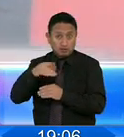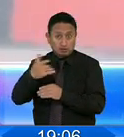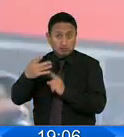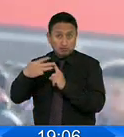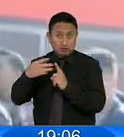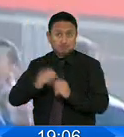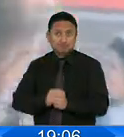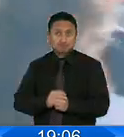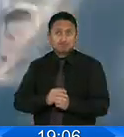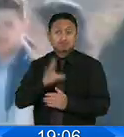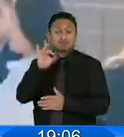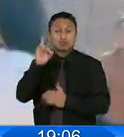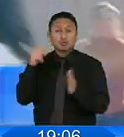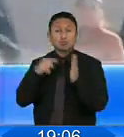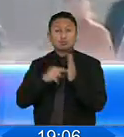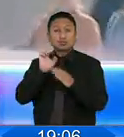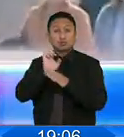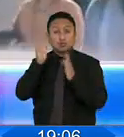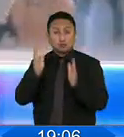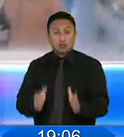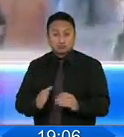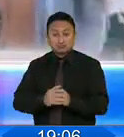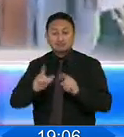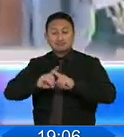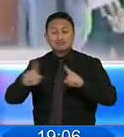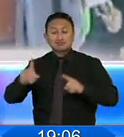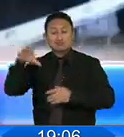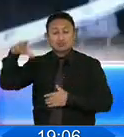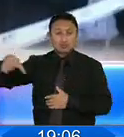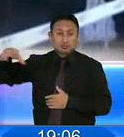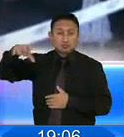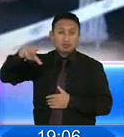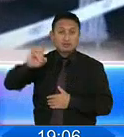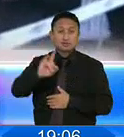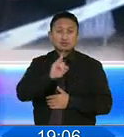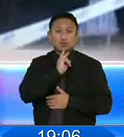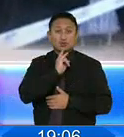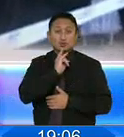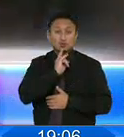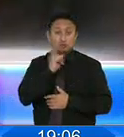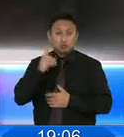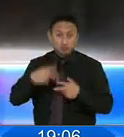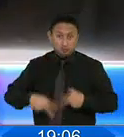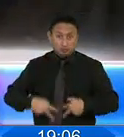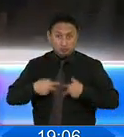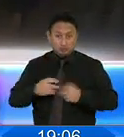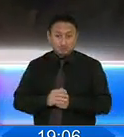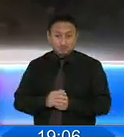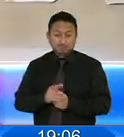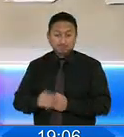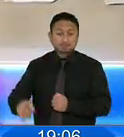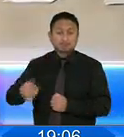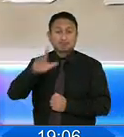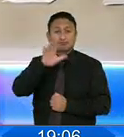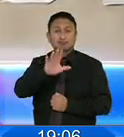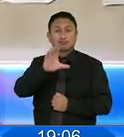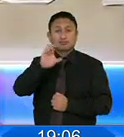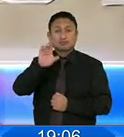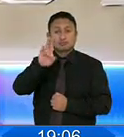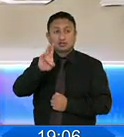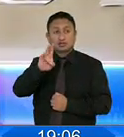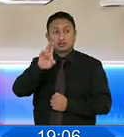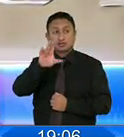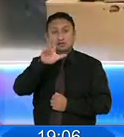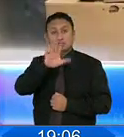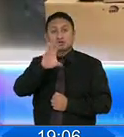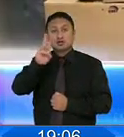de 8,000 ecuatorianos que residen en distintas ciudades del oeste de Estados Unidos, de los cuales más de 560